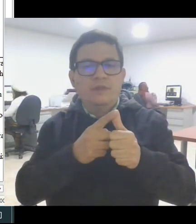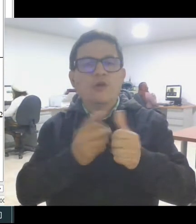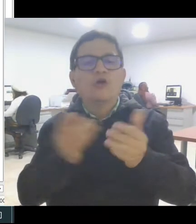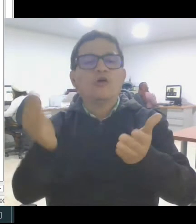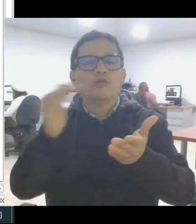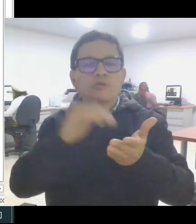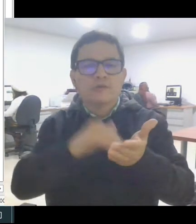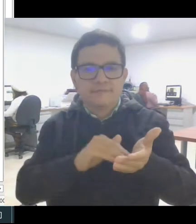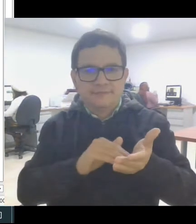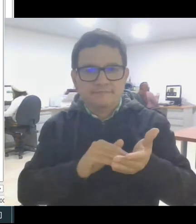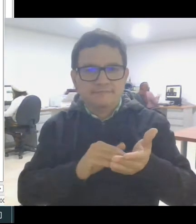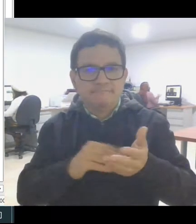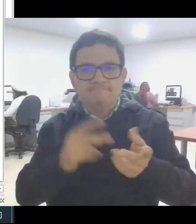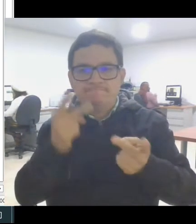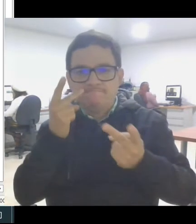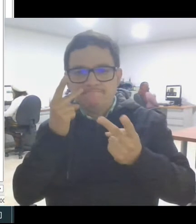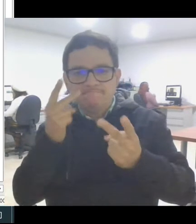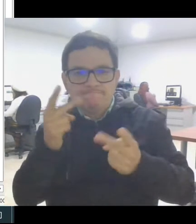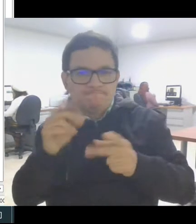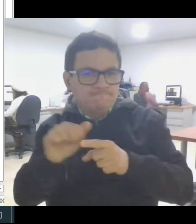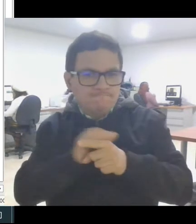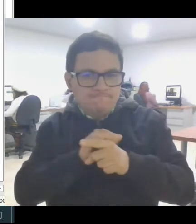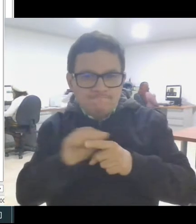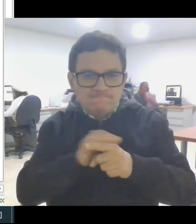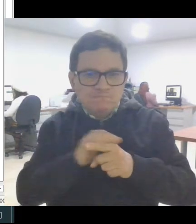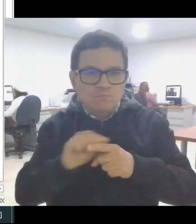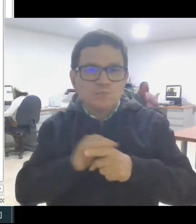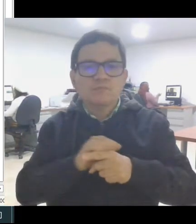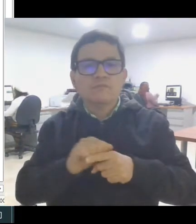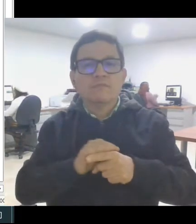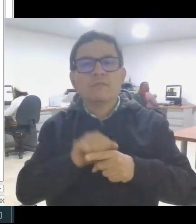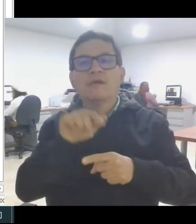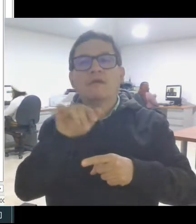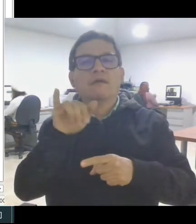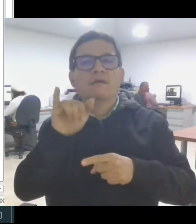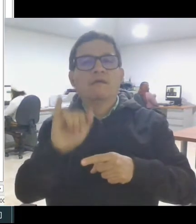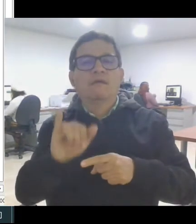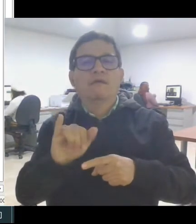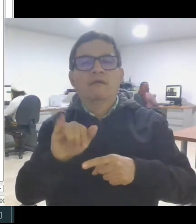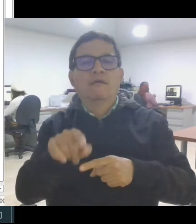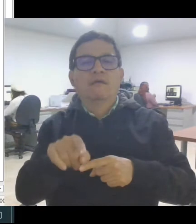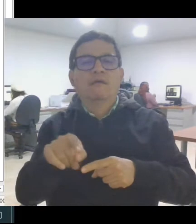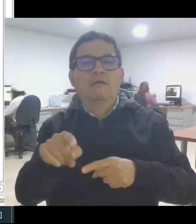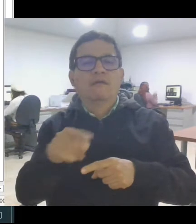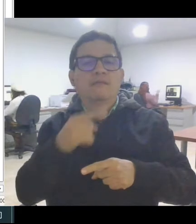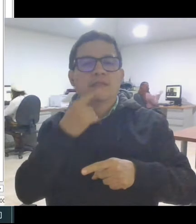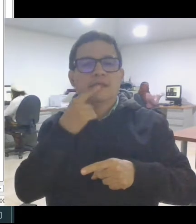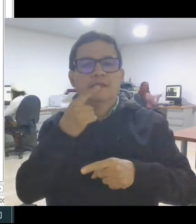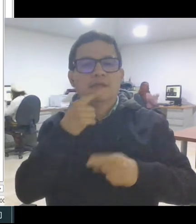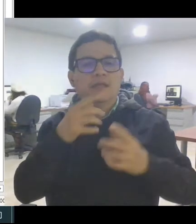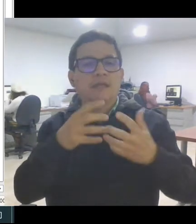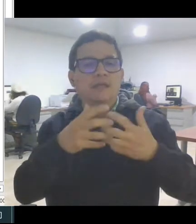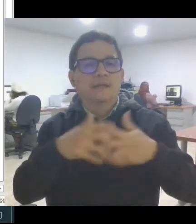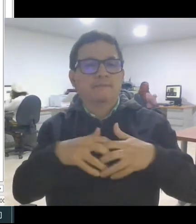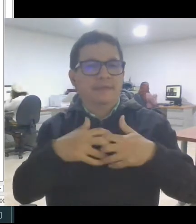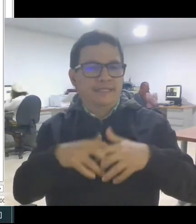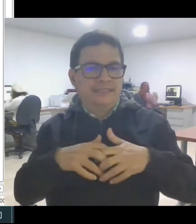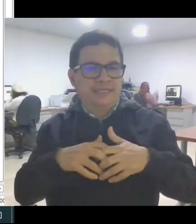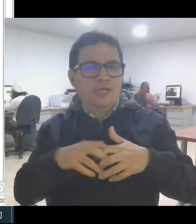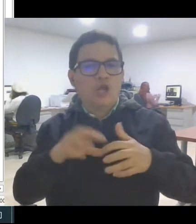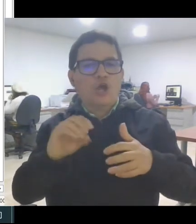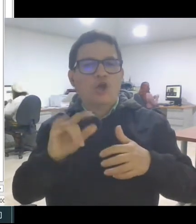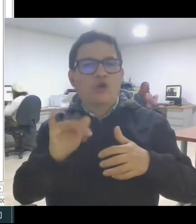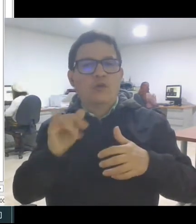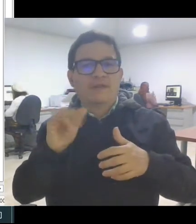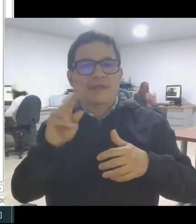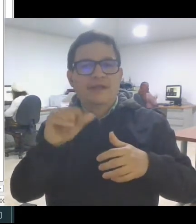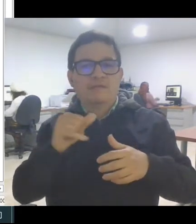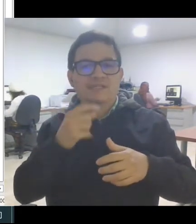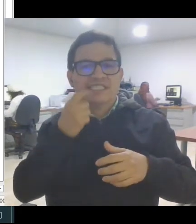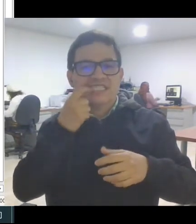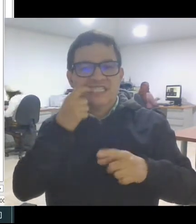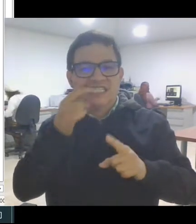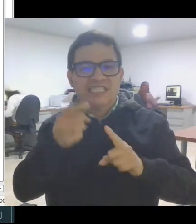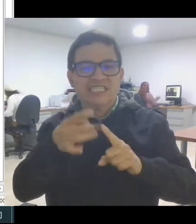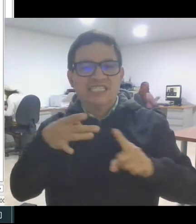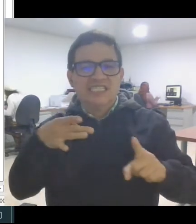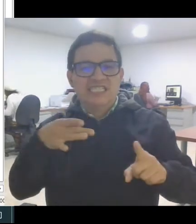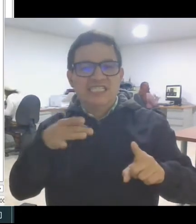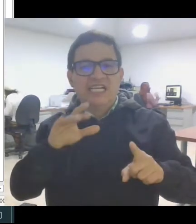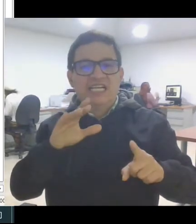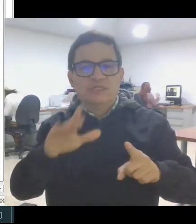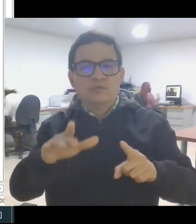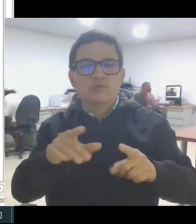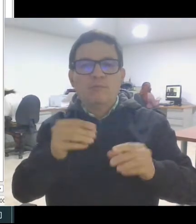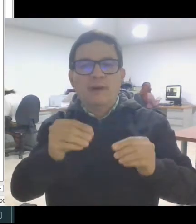volvemos a tener un ejercicio. En este caso dice: la empresa Coltanques produce acero estructural al carbono para